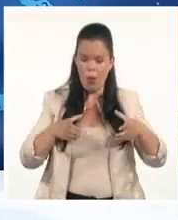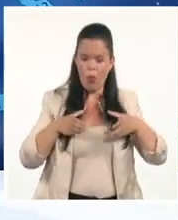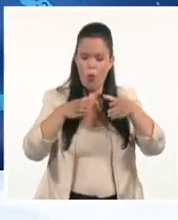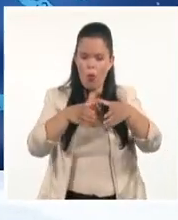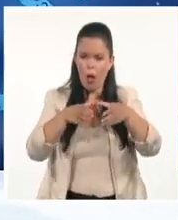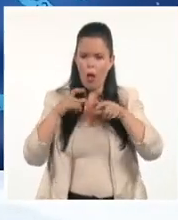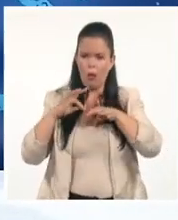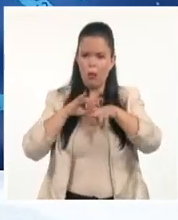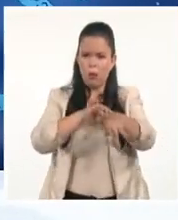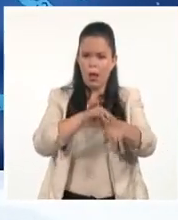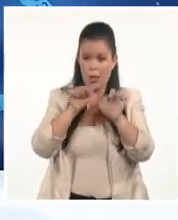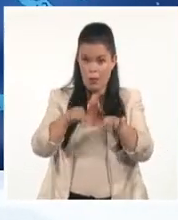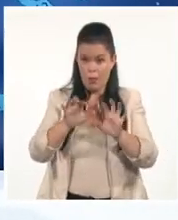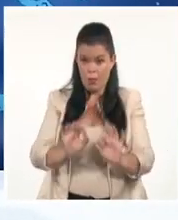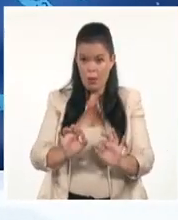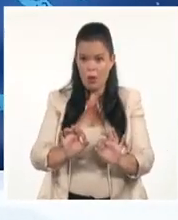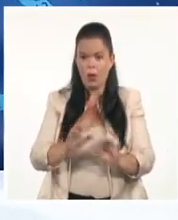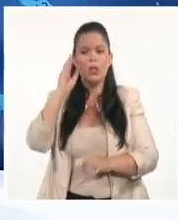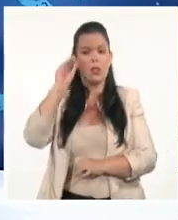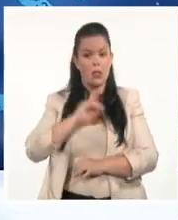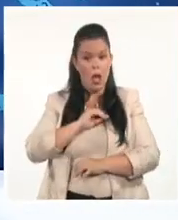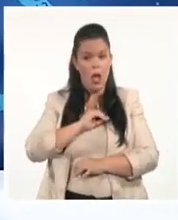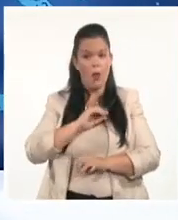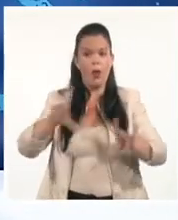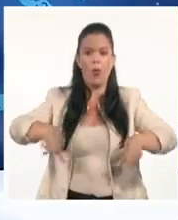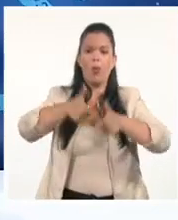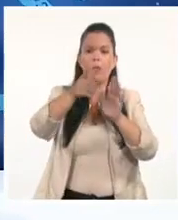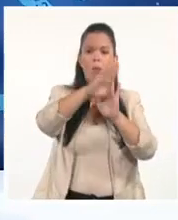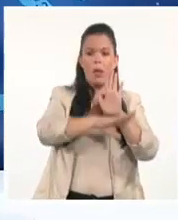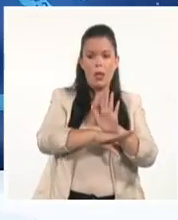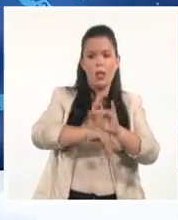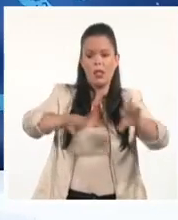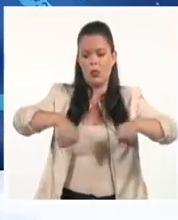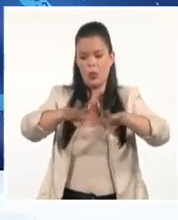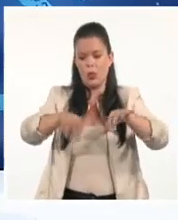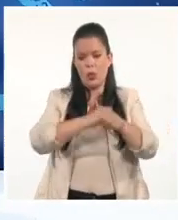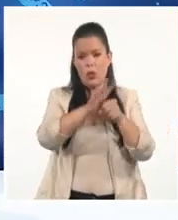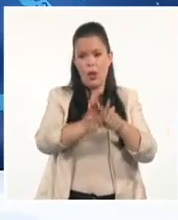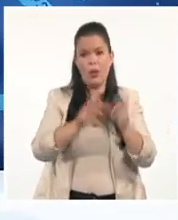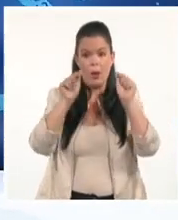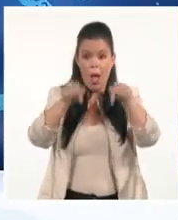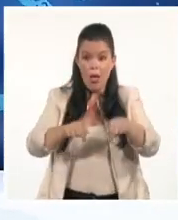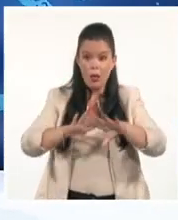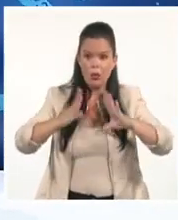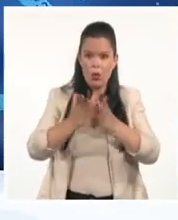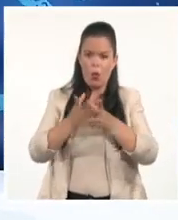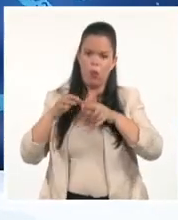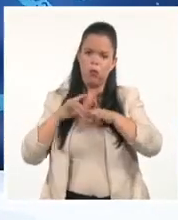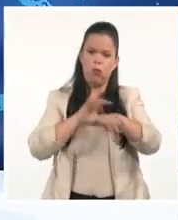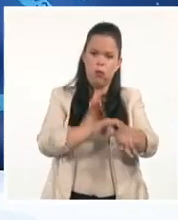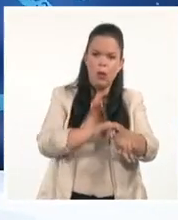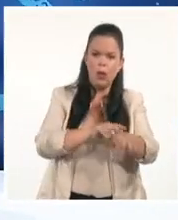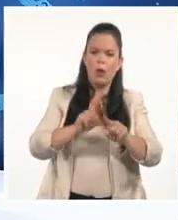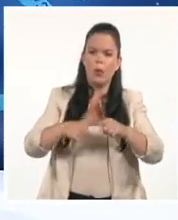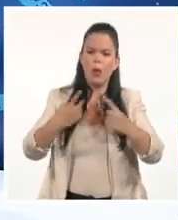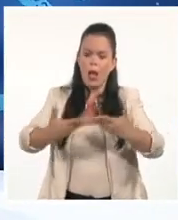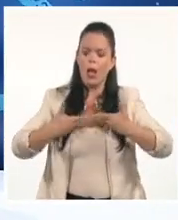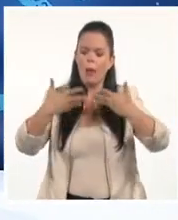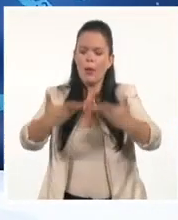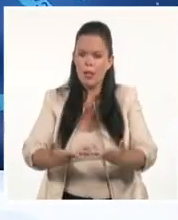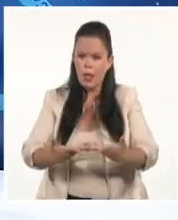las actuales circunstancias epidemiológicas, toma en cuenta el reclamo de amplios sectores de nuestra sociedad que desean expresar de manera